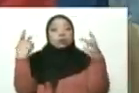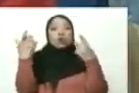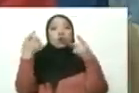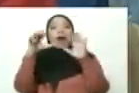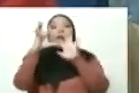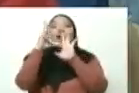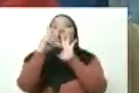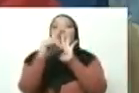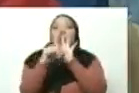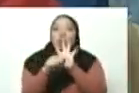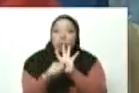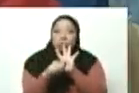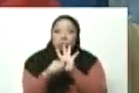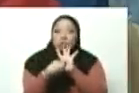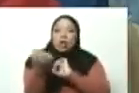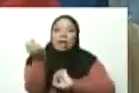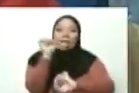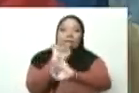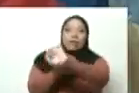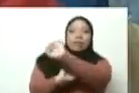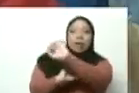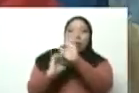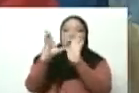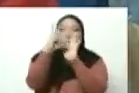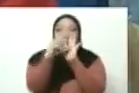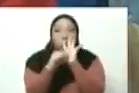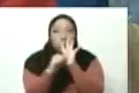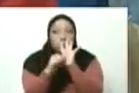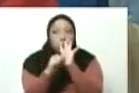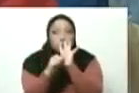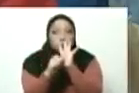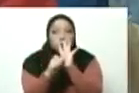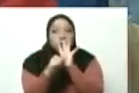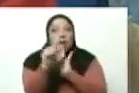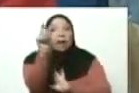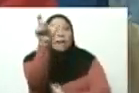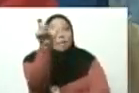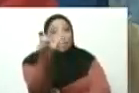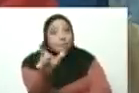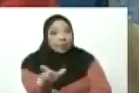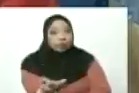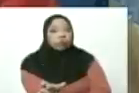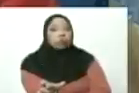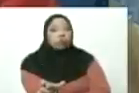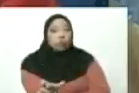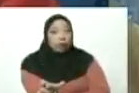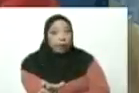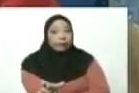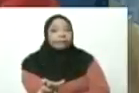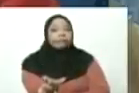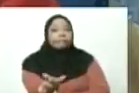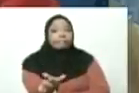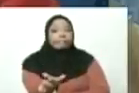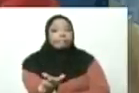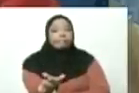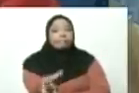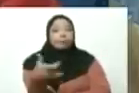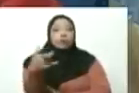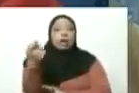corrupción que vincula a un sujeto que en su momento